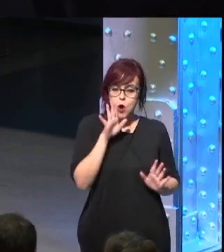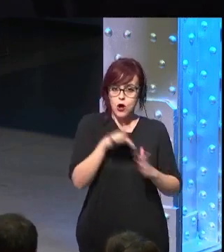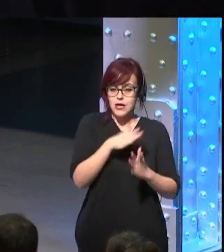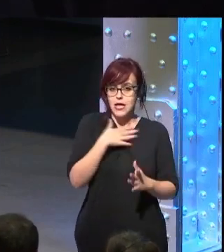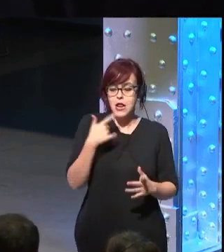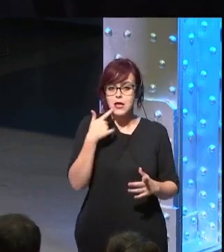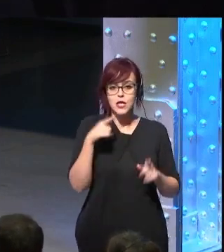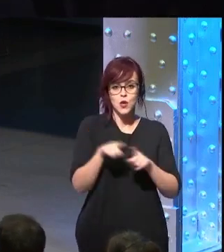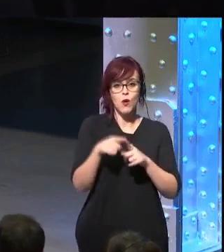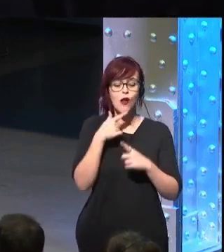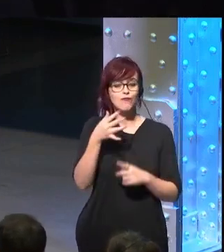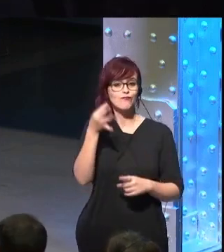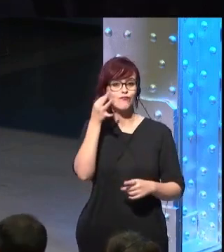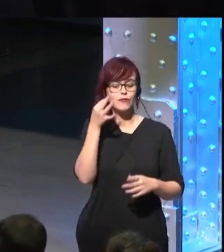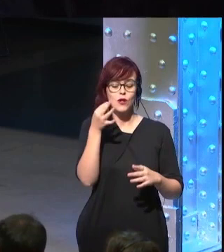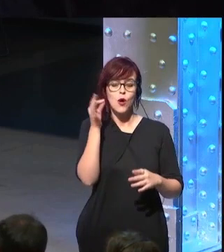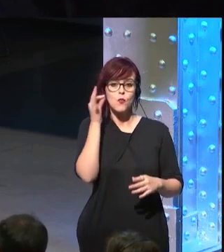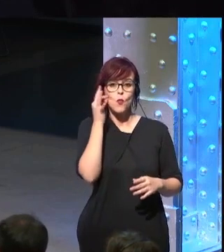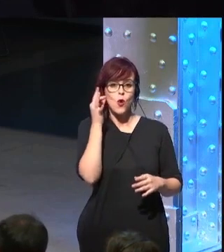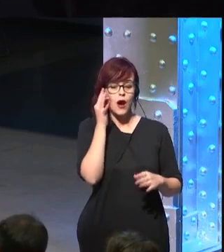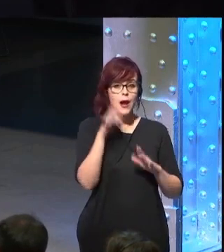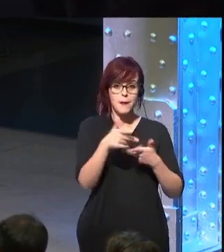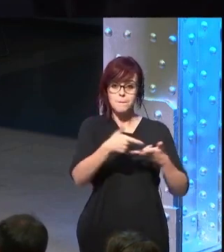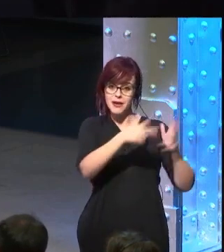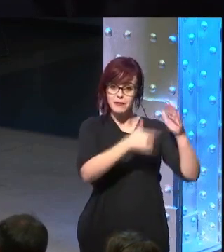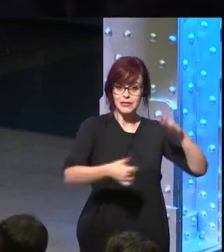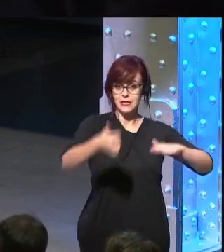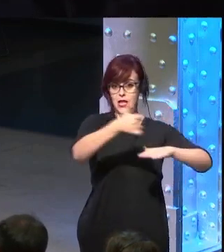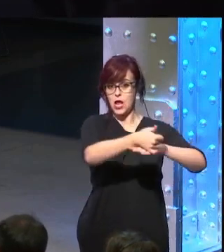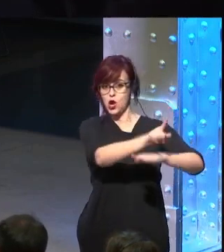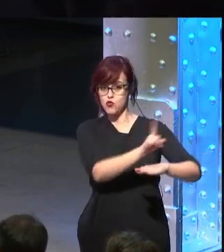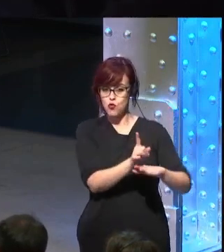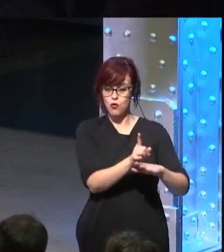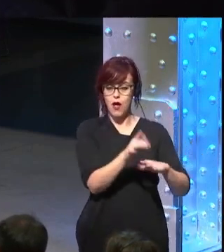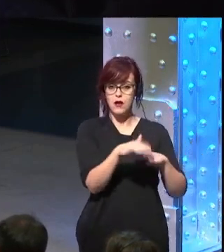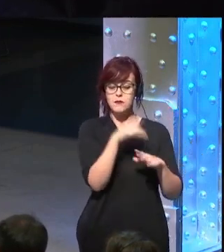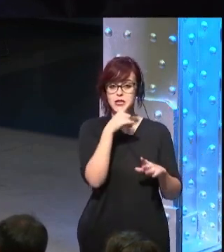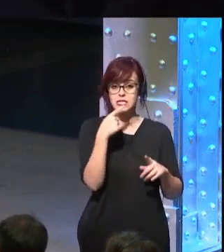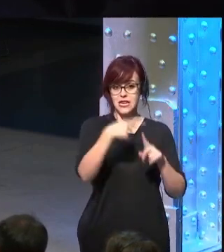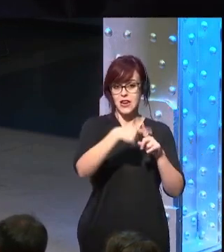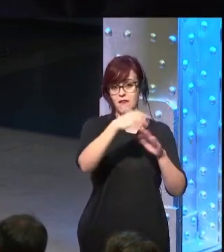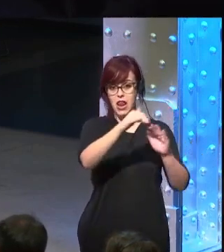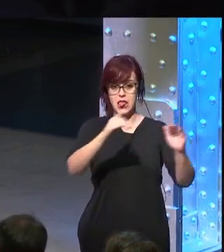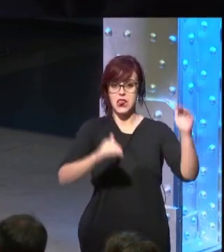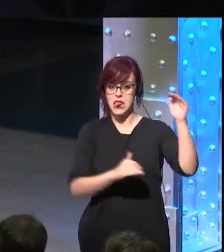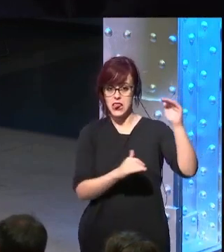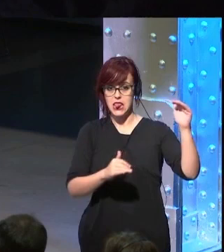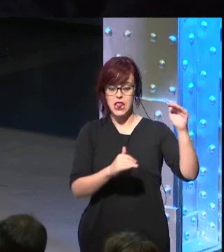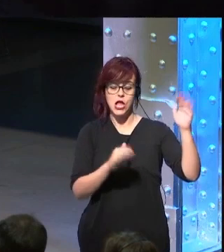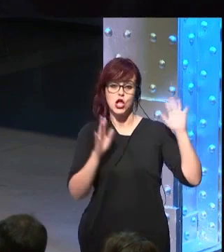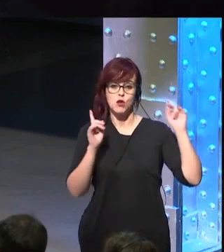El clasismo, que es que muchas veces es el que se sitúa en un segundo plano, en un segundo nivel, a la mujer,